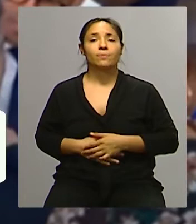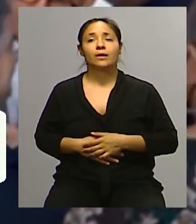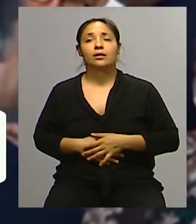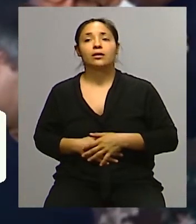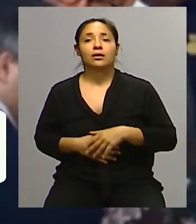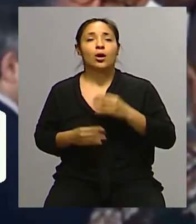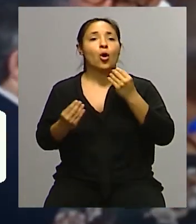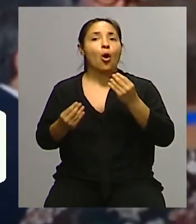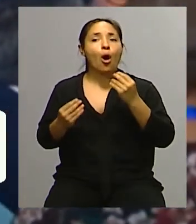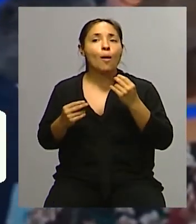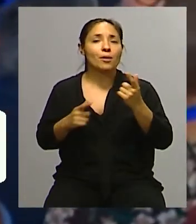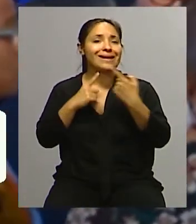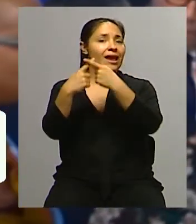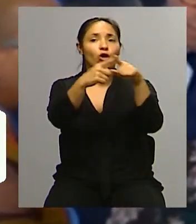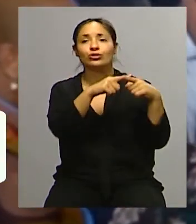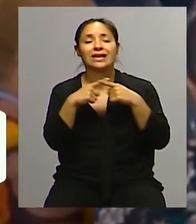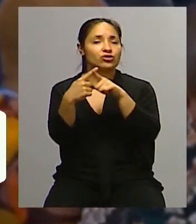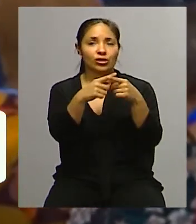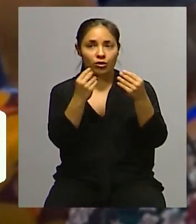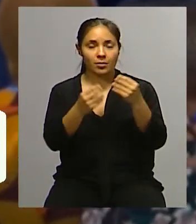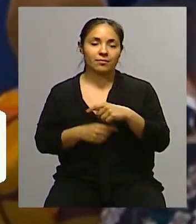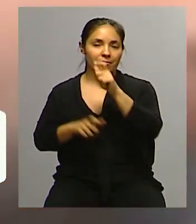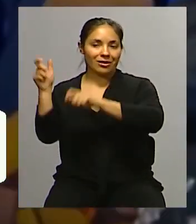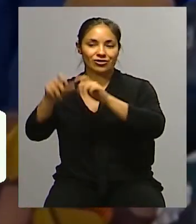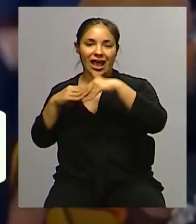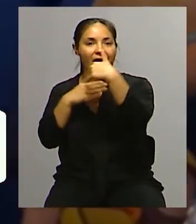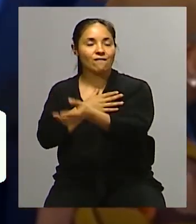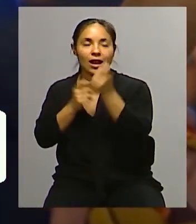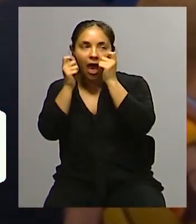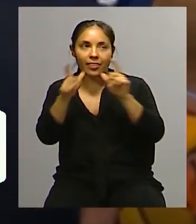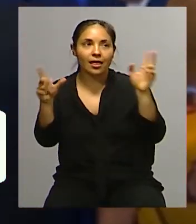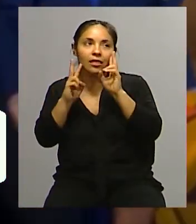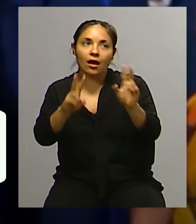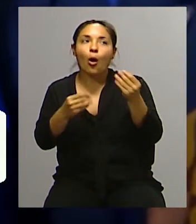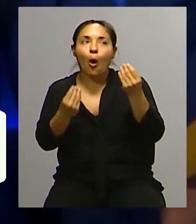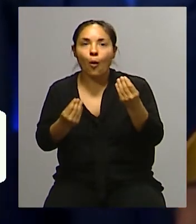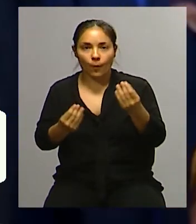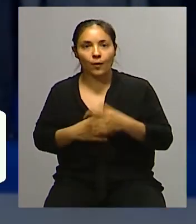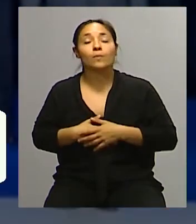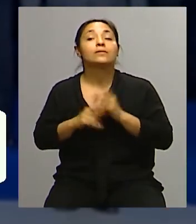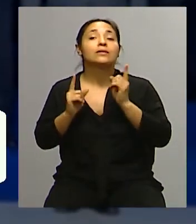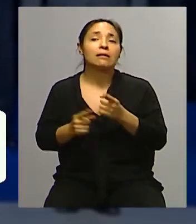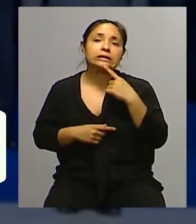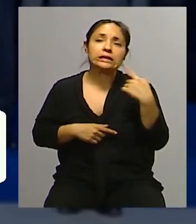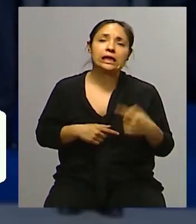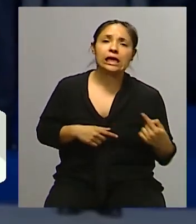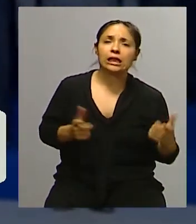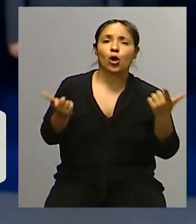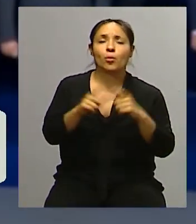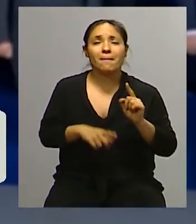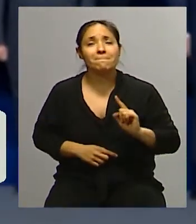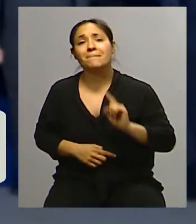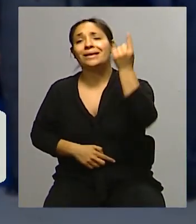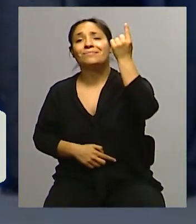rumbo de las negociaciones, porque obviamente la gente que está afuera está atenta de cómo van las cosas, ¿no? Y lo más triste de esta cumbre, que es la primera